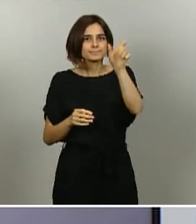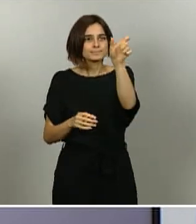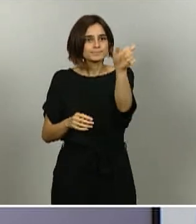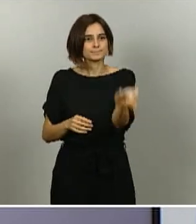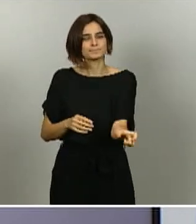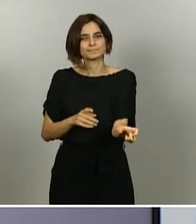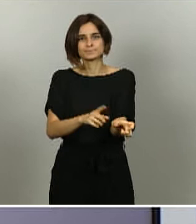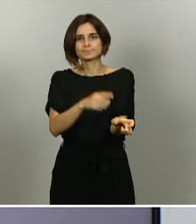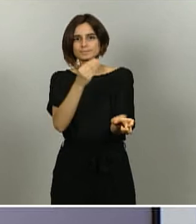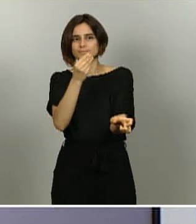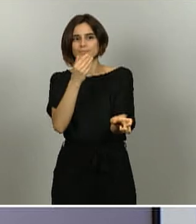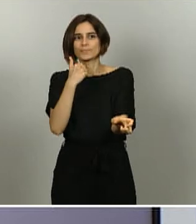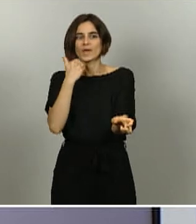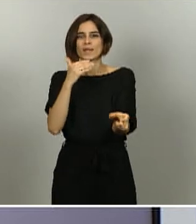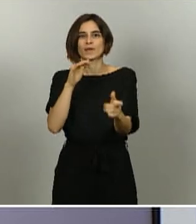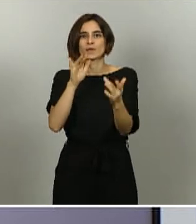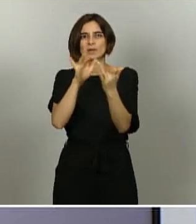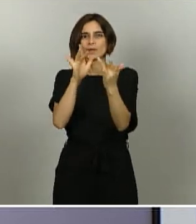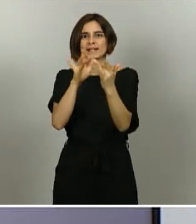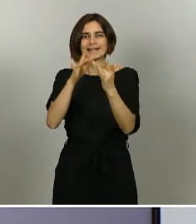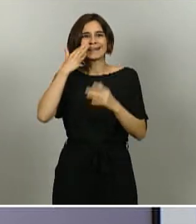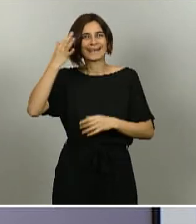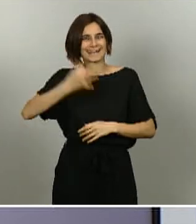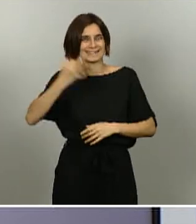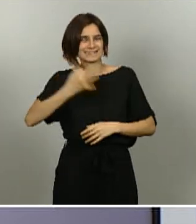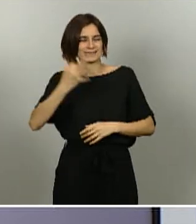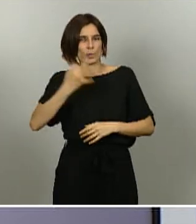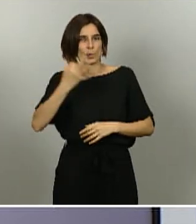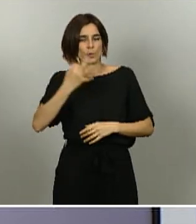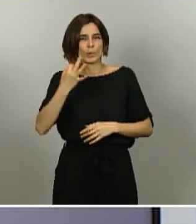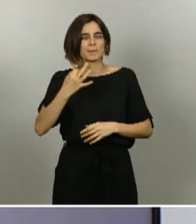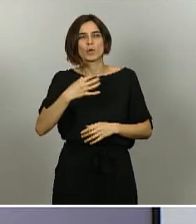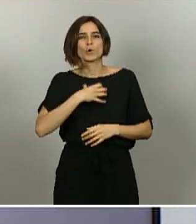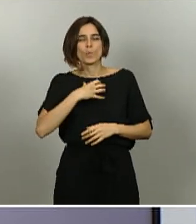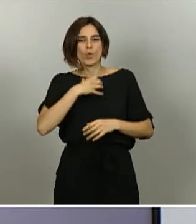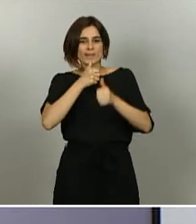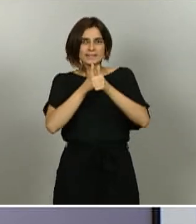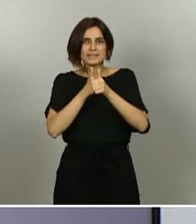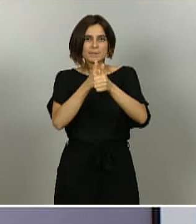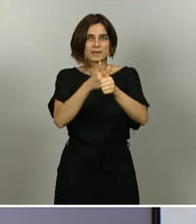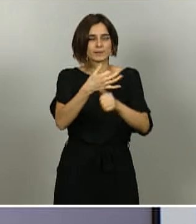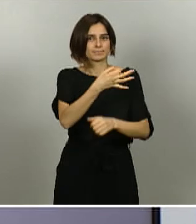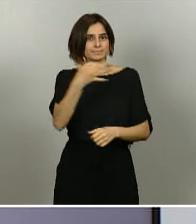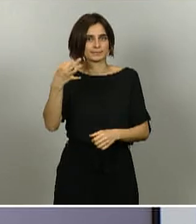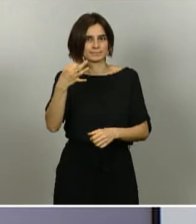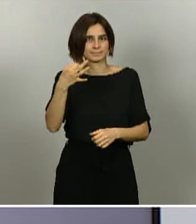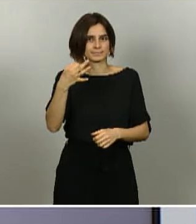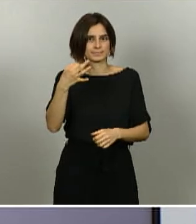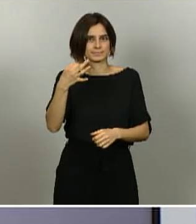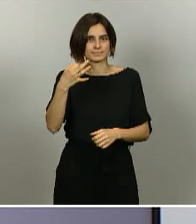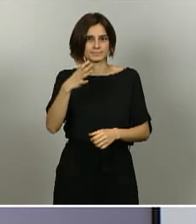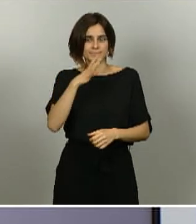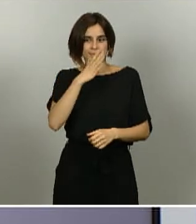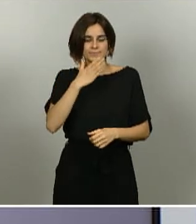una detección o un manejo o un seguimiento adecuado por parte de los servicios de salud pública